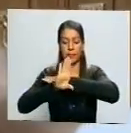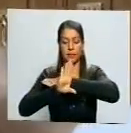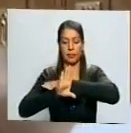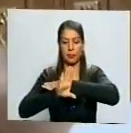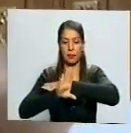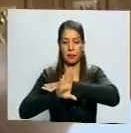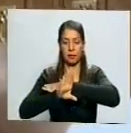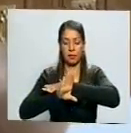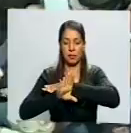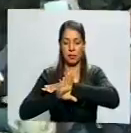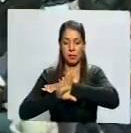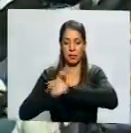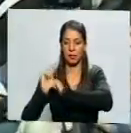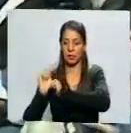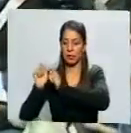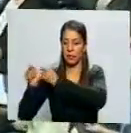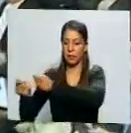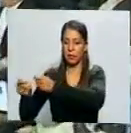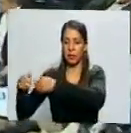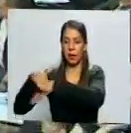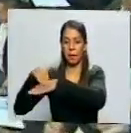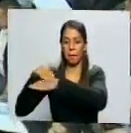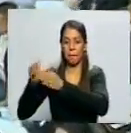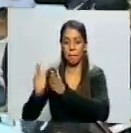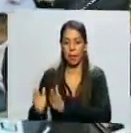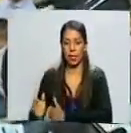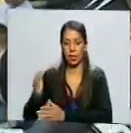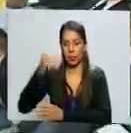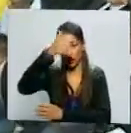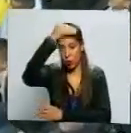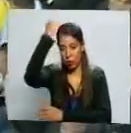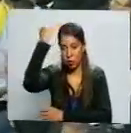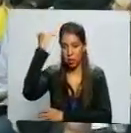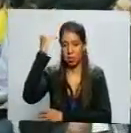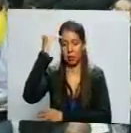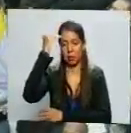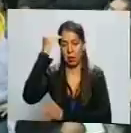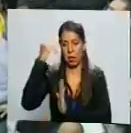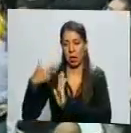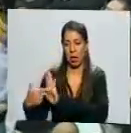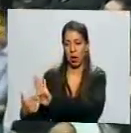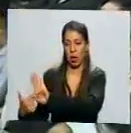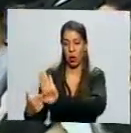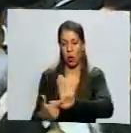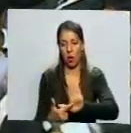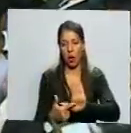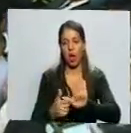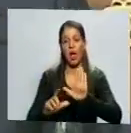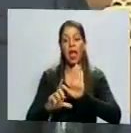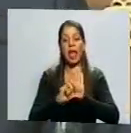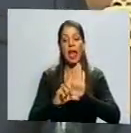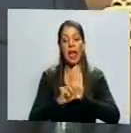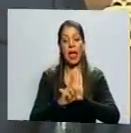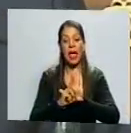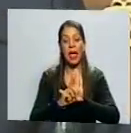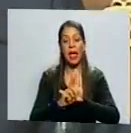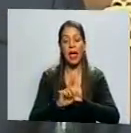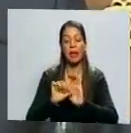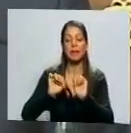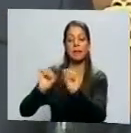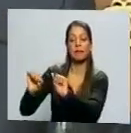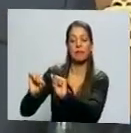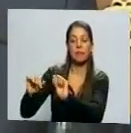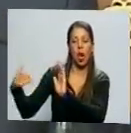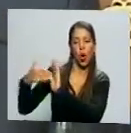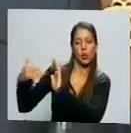del compañero ministro Menéndez, nos presenta hoy la ley constitucional contra la guerra